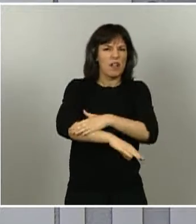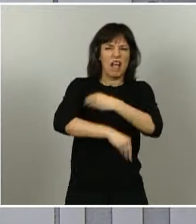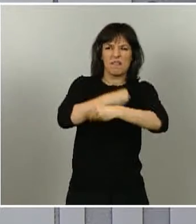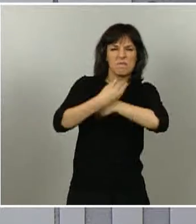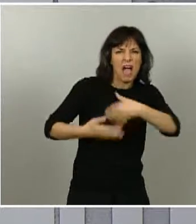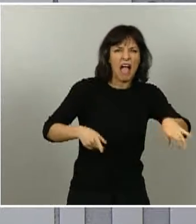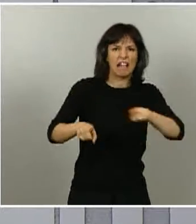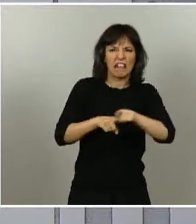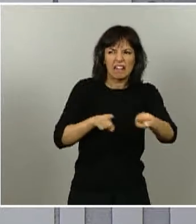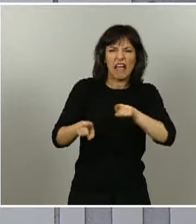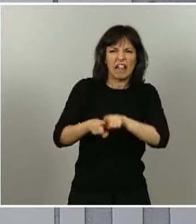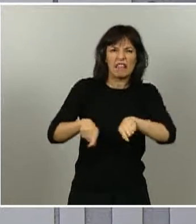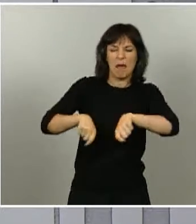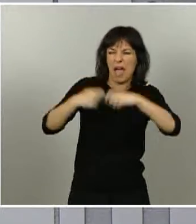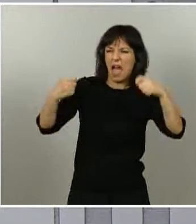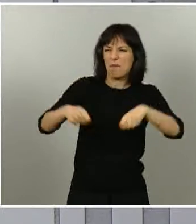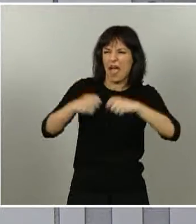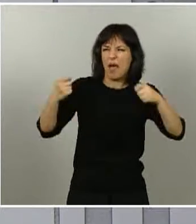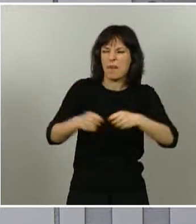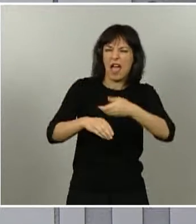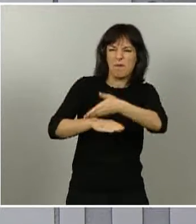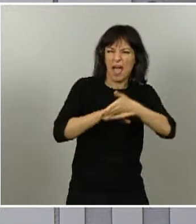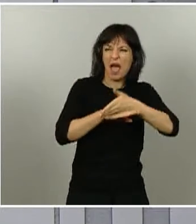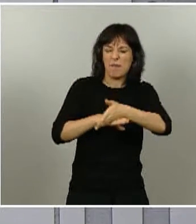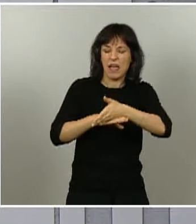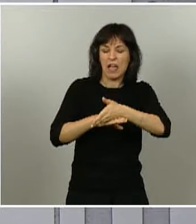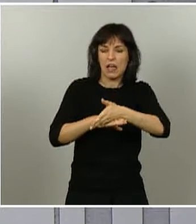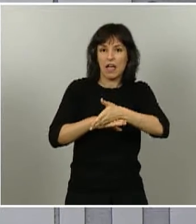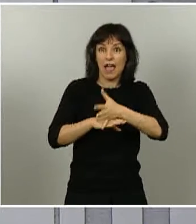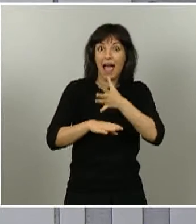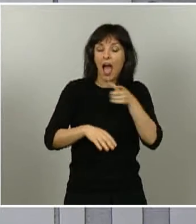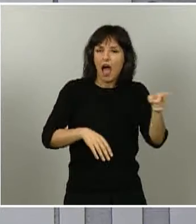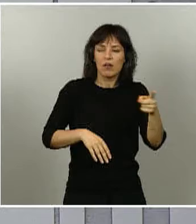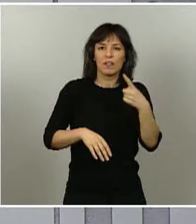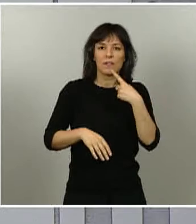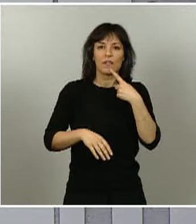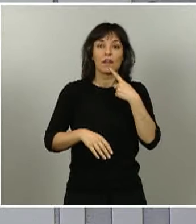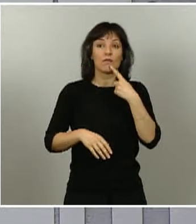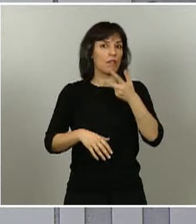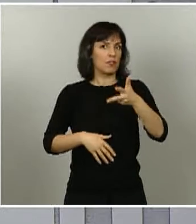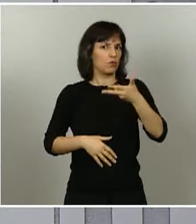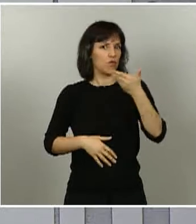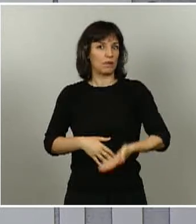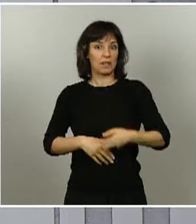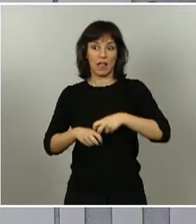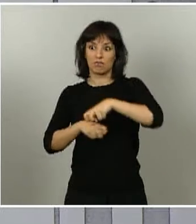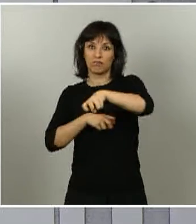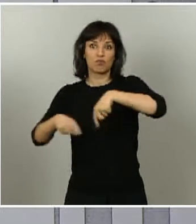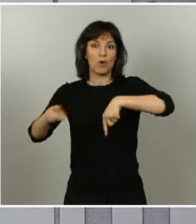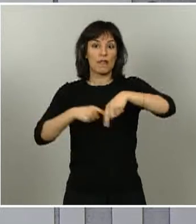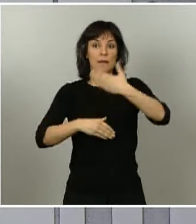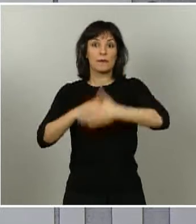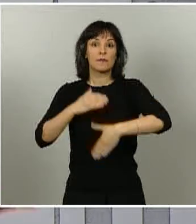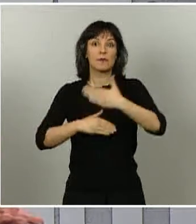este Gobierno, ahora prefiera que la restricción de un derecho fundamental como es la movilidad se haga en solitario por el Gobierno en vez